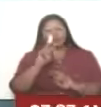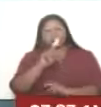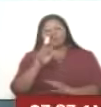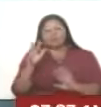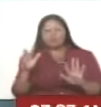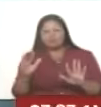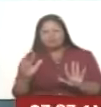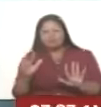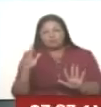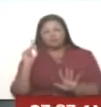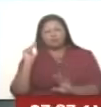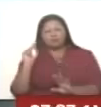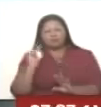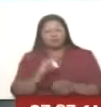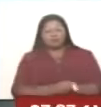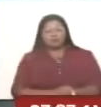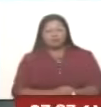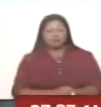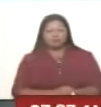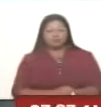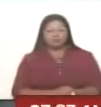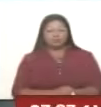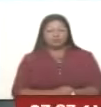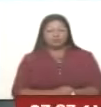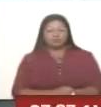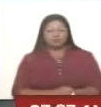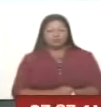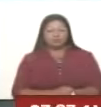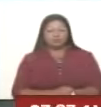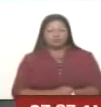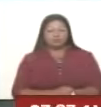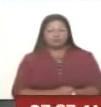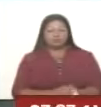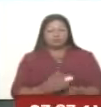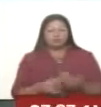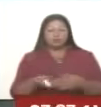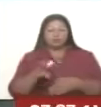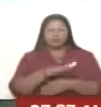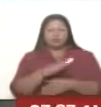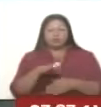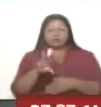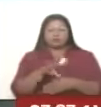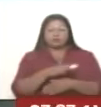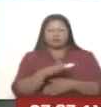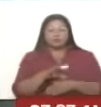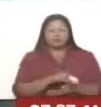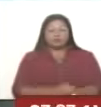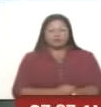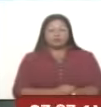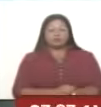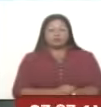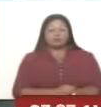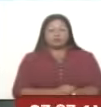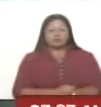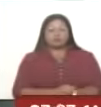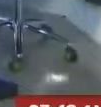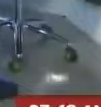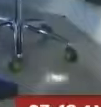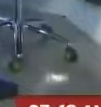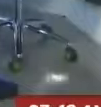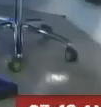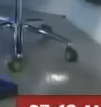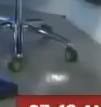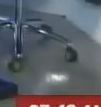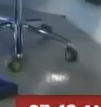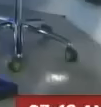7 de la mañana, 37 minutos. ¿Con qué tema nos vamos al corte? Nos vamos con la dimensión latina, con el tema Frutero y Juancito Trucupey. Lo